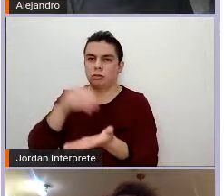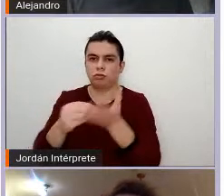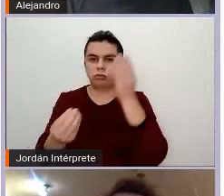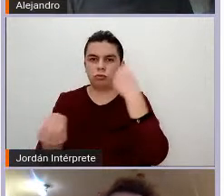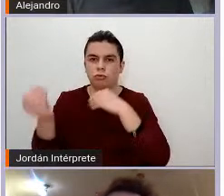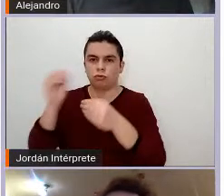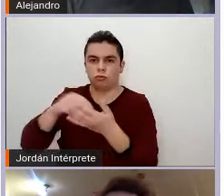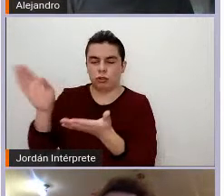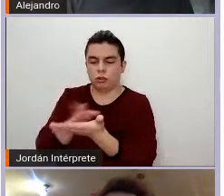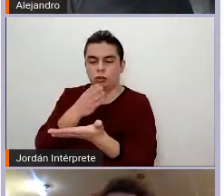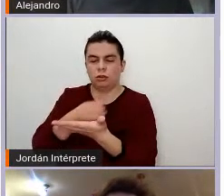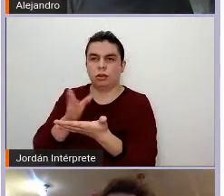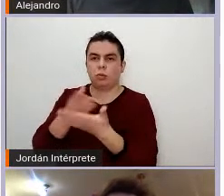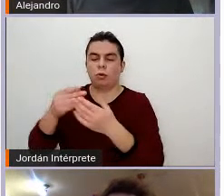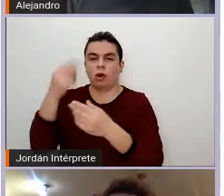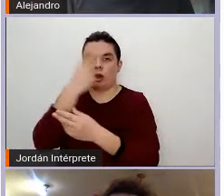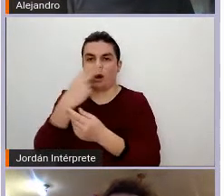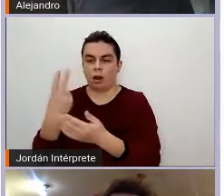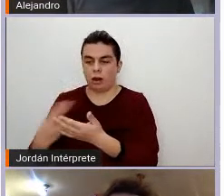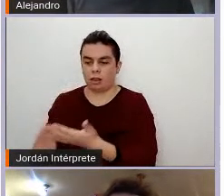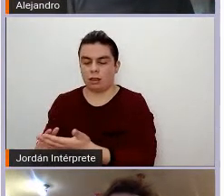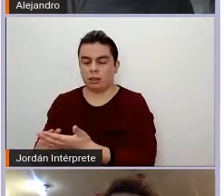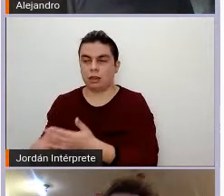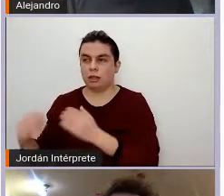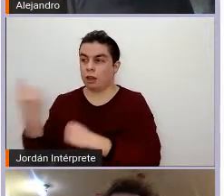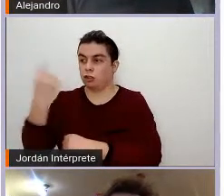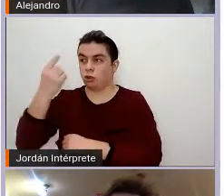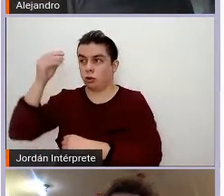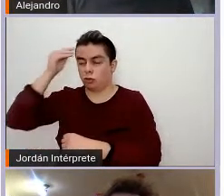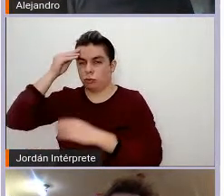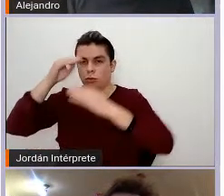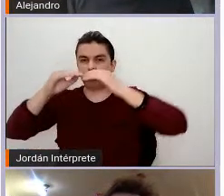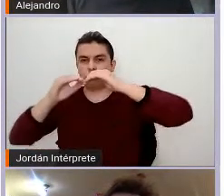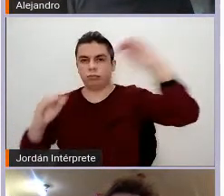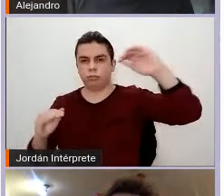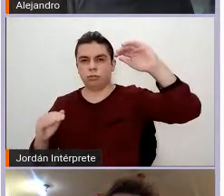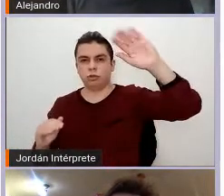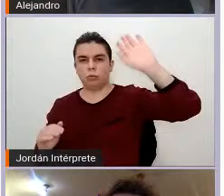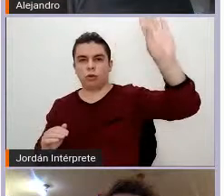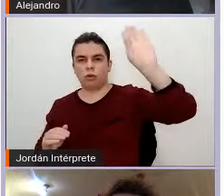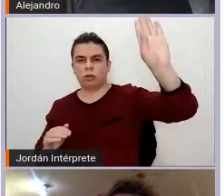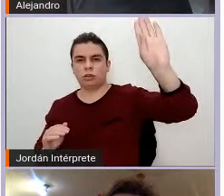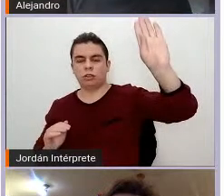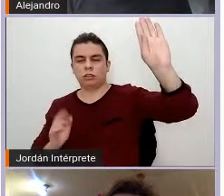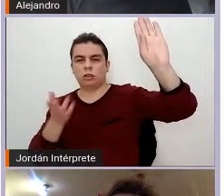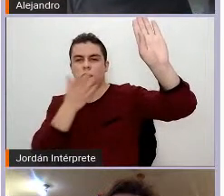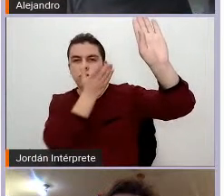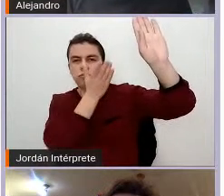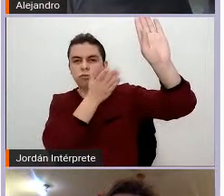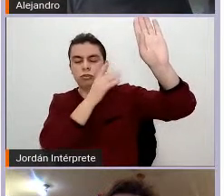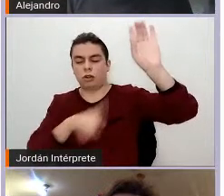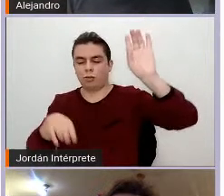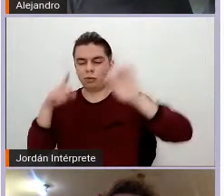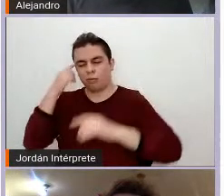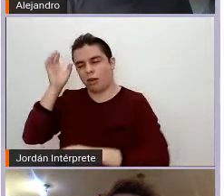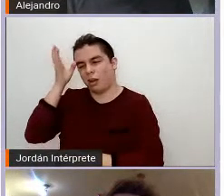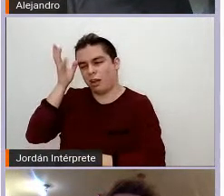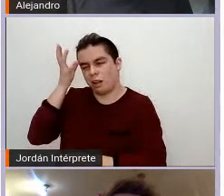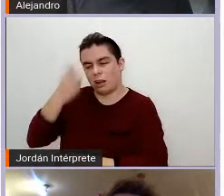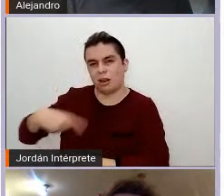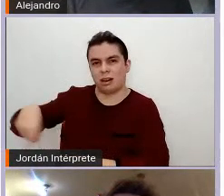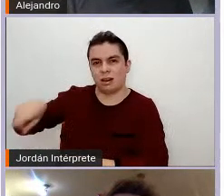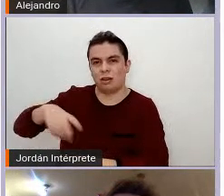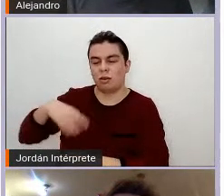forman parte y, como consecuencia, suelen ser etiquetados como ingenuos e inocentes dentro de las categorías de arte